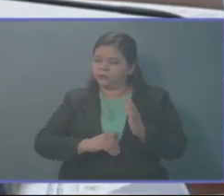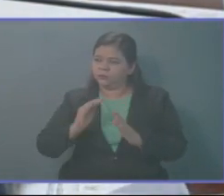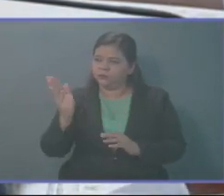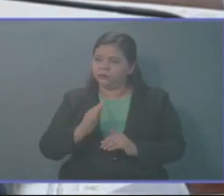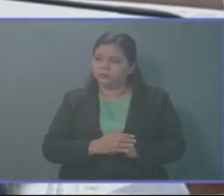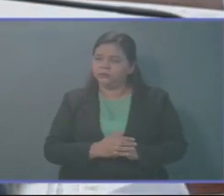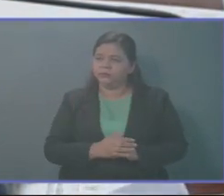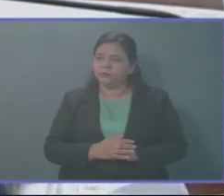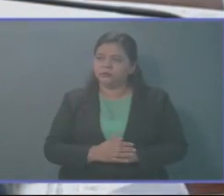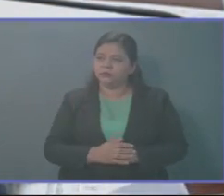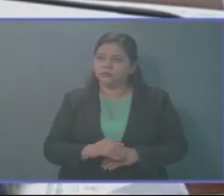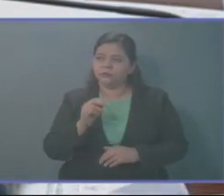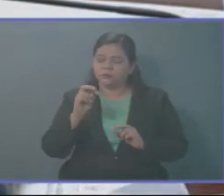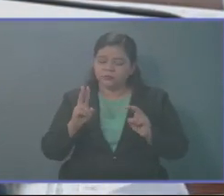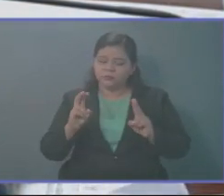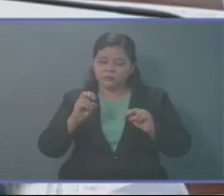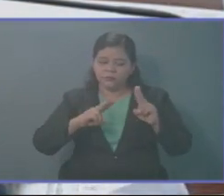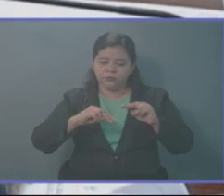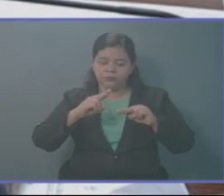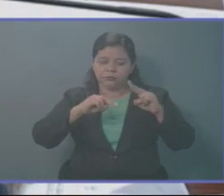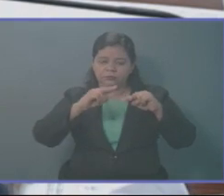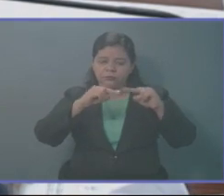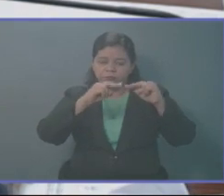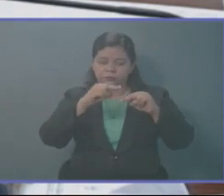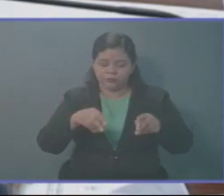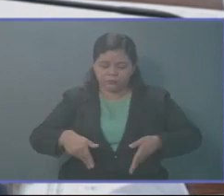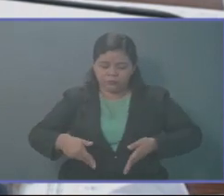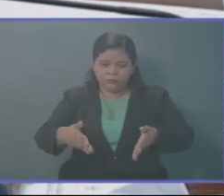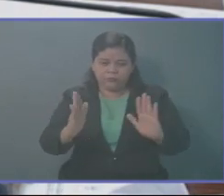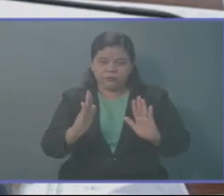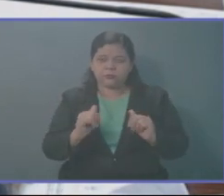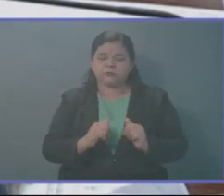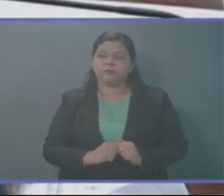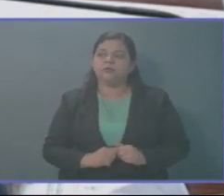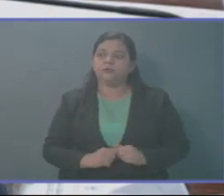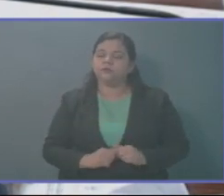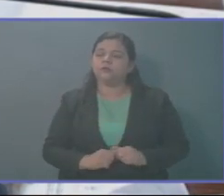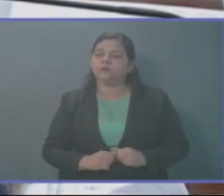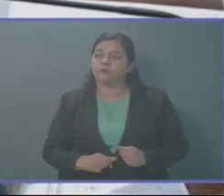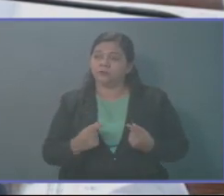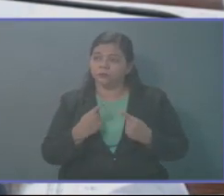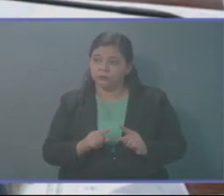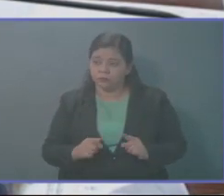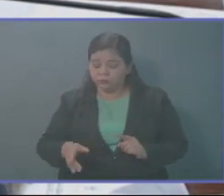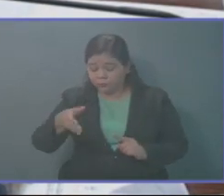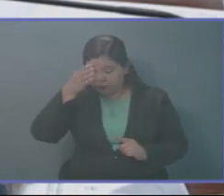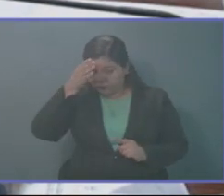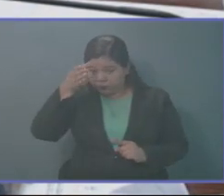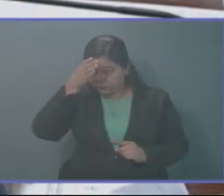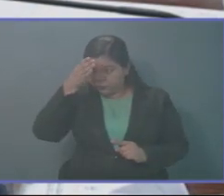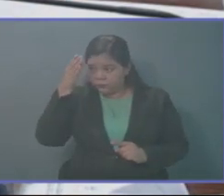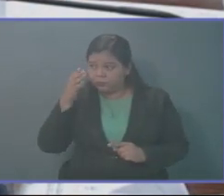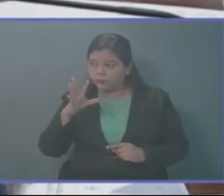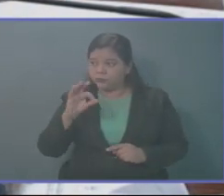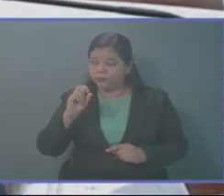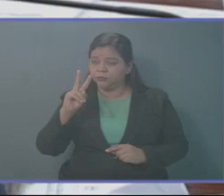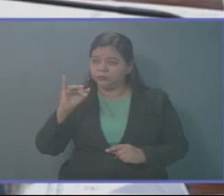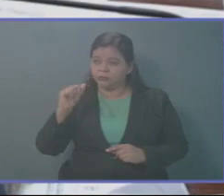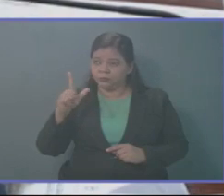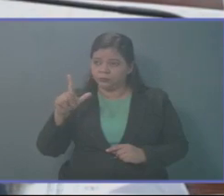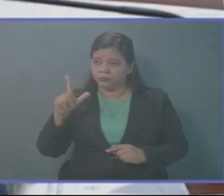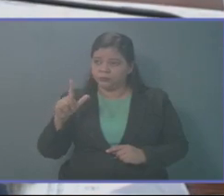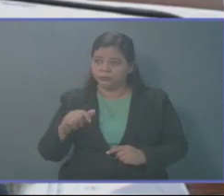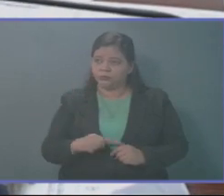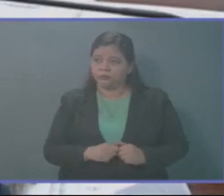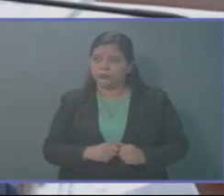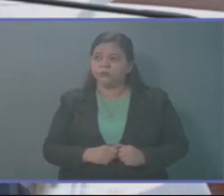invierte mucho en la construcción de las carreteras. Y el concepto del Fovial